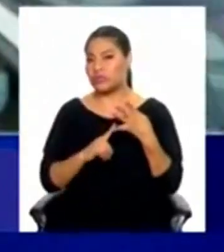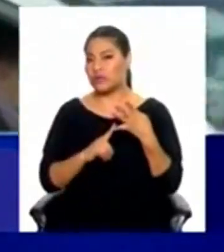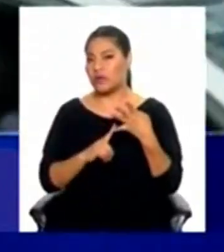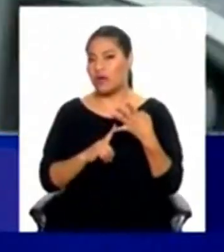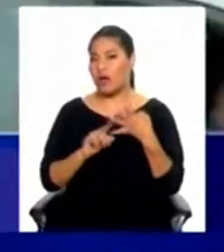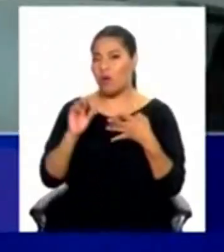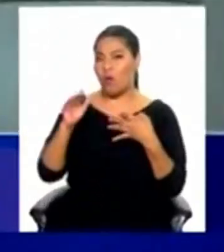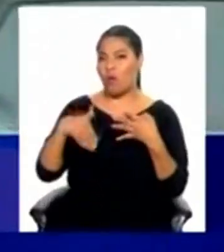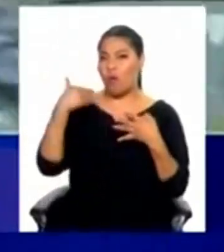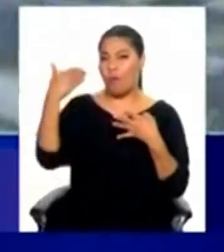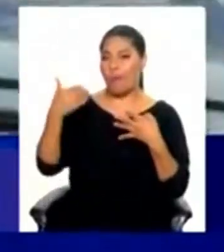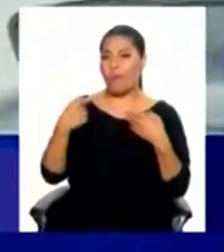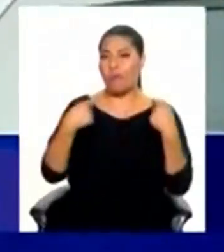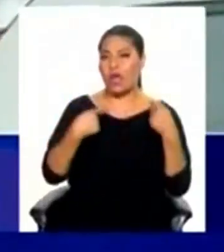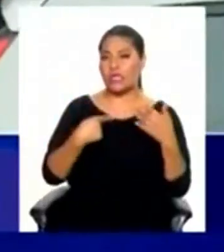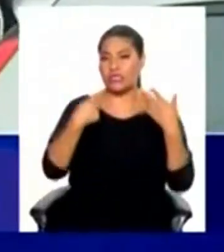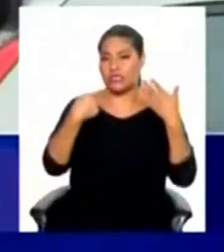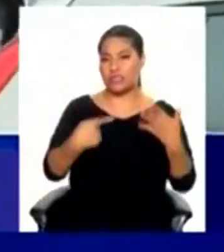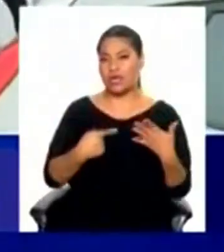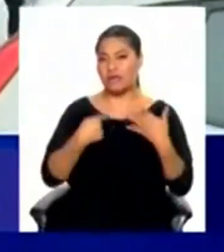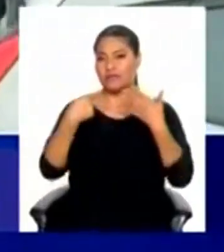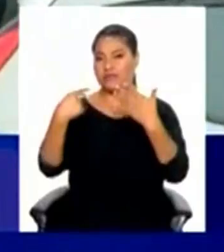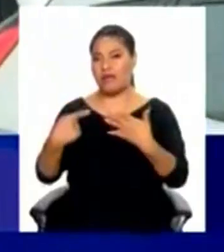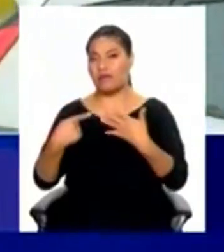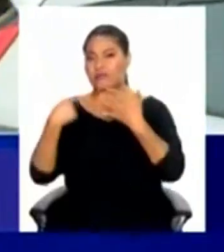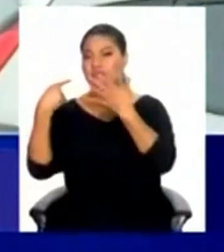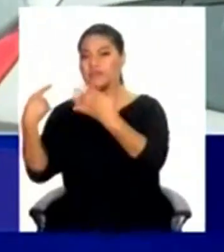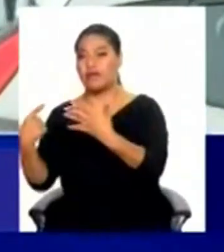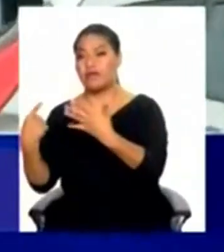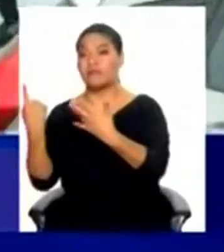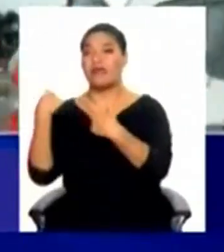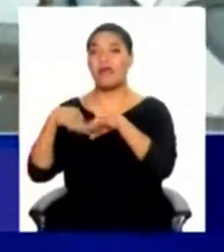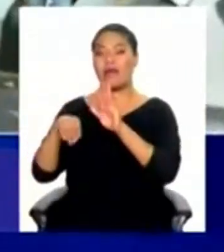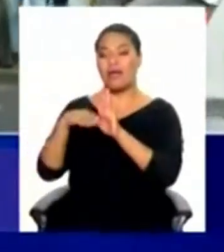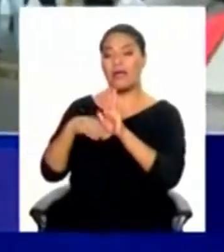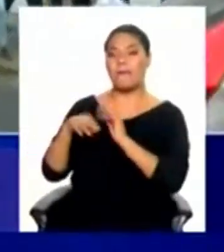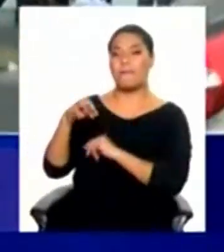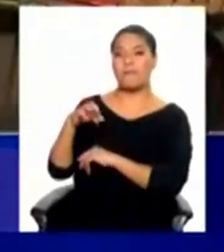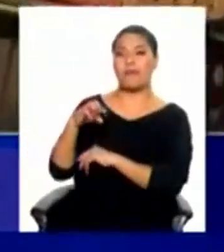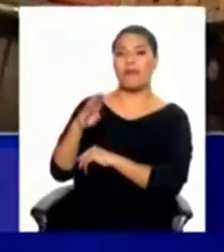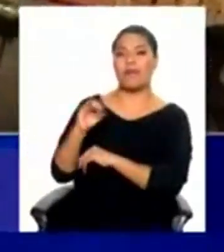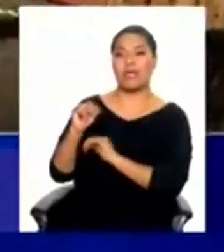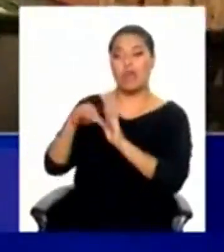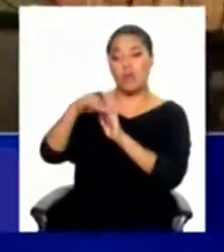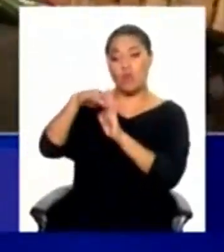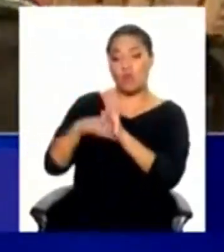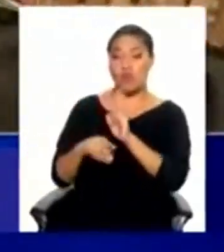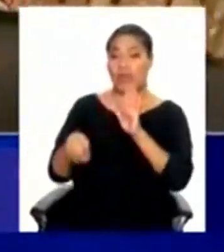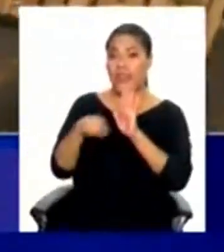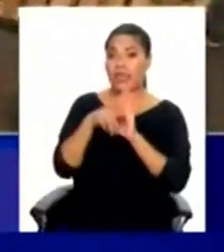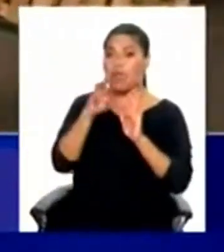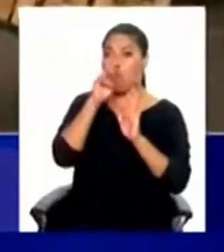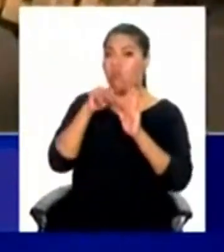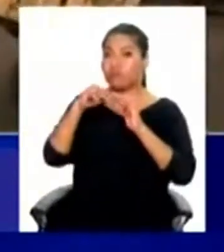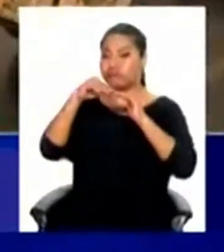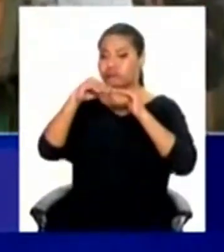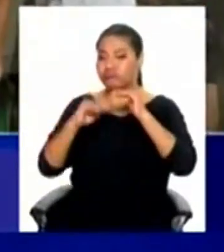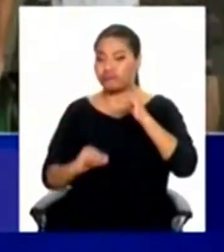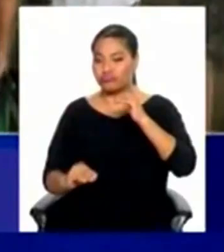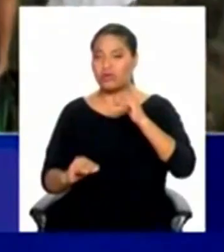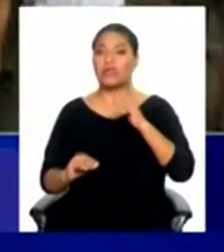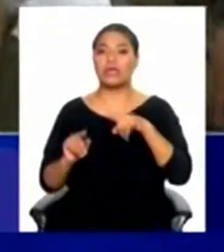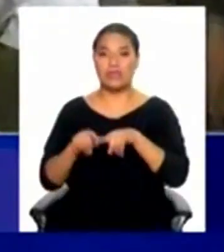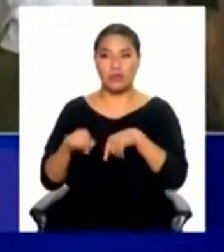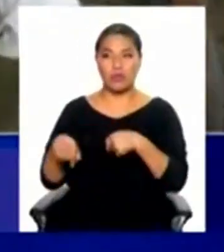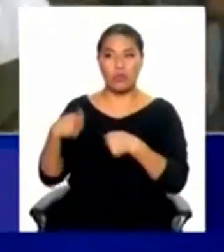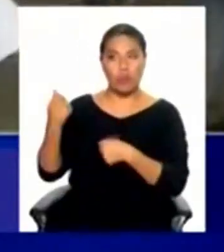producto bruto interno pbi real no en negativo no y lo más probable es que ya estemos ya con un